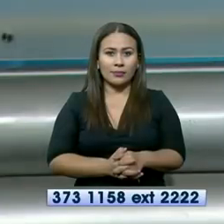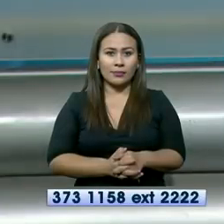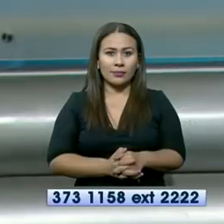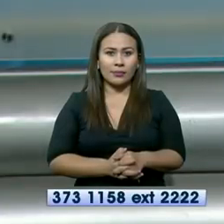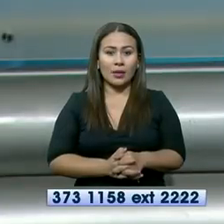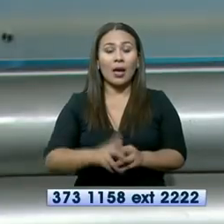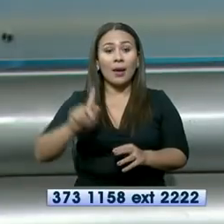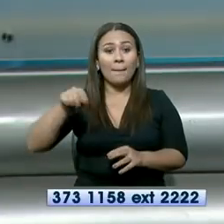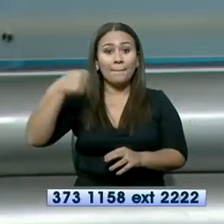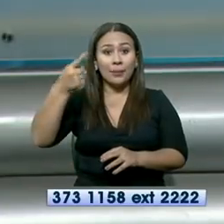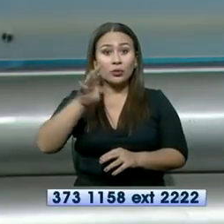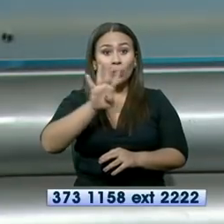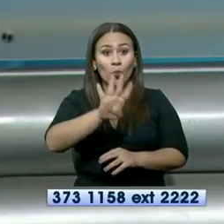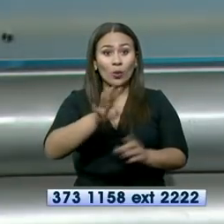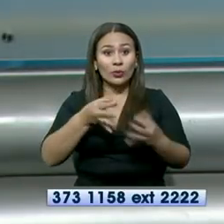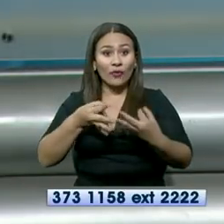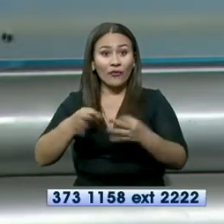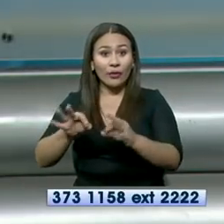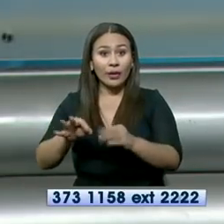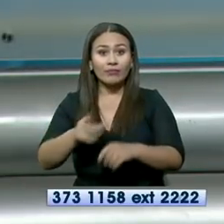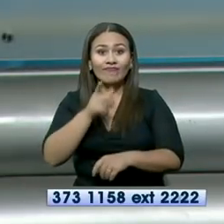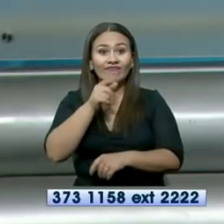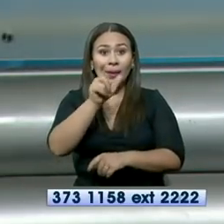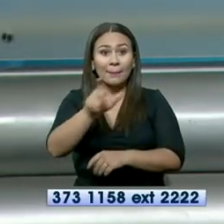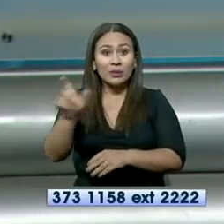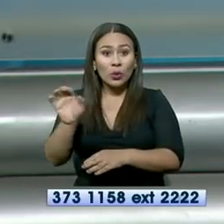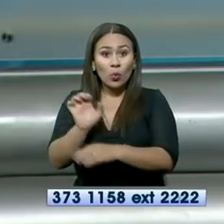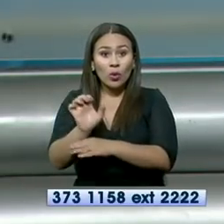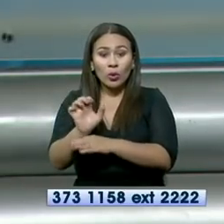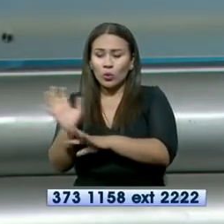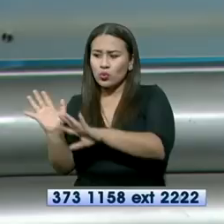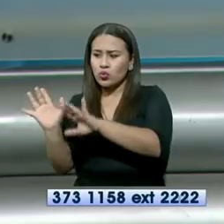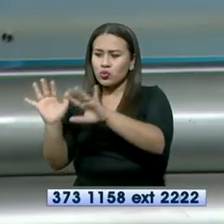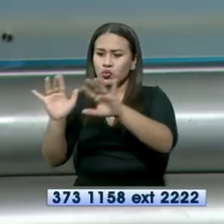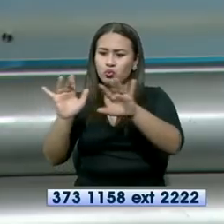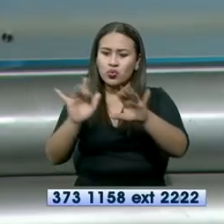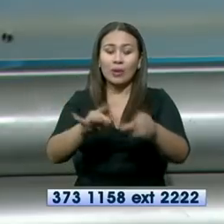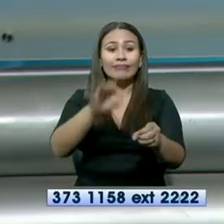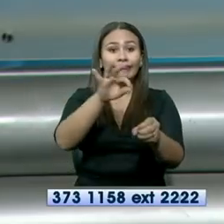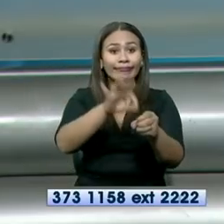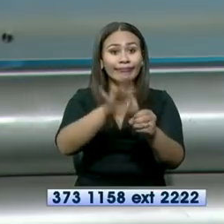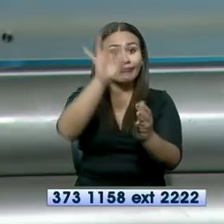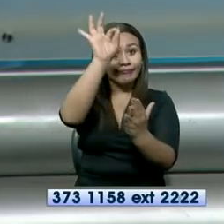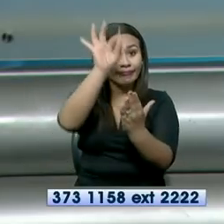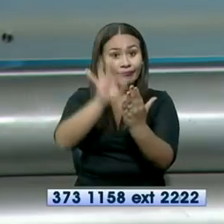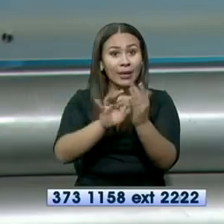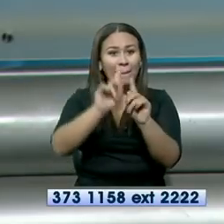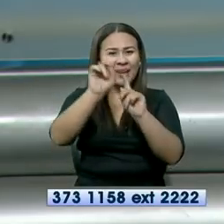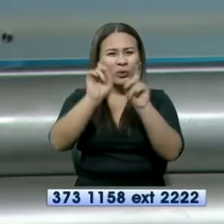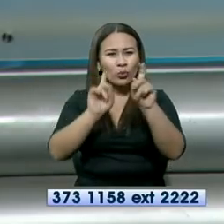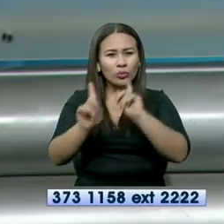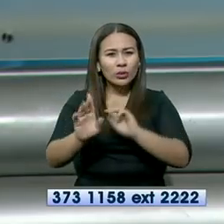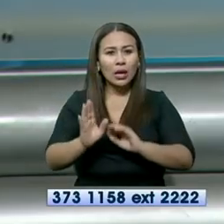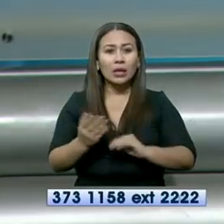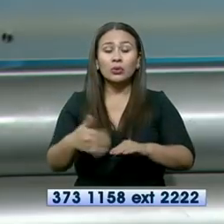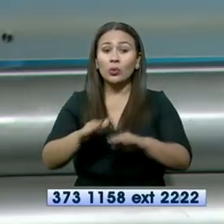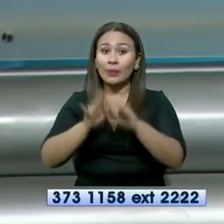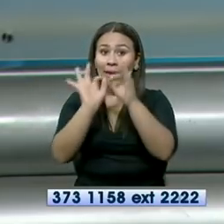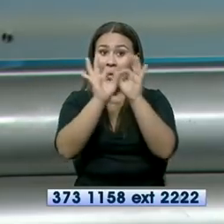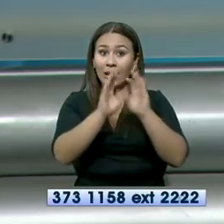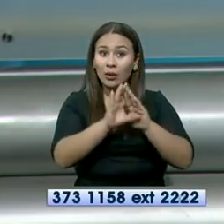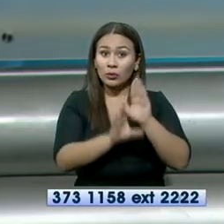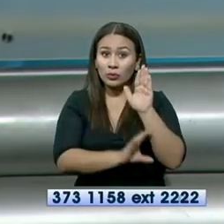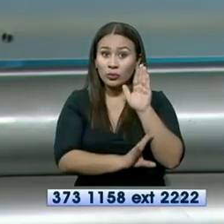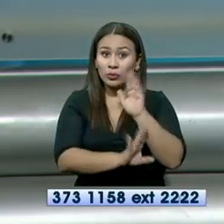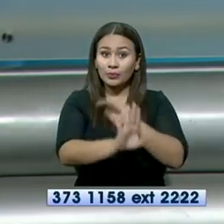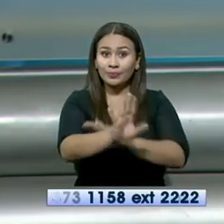El próximo 4 de febrero, los ecuatorianos deberán acudir a las urnas para la consulta popular y referéndum. La segunda